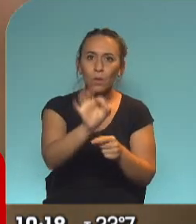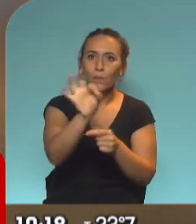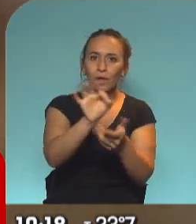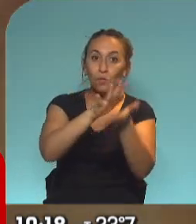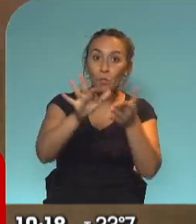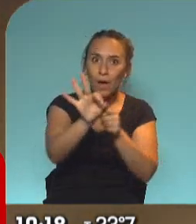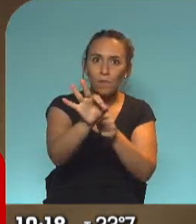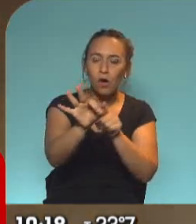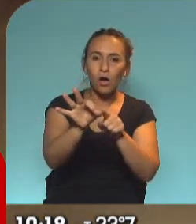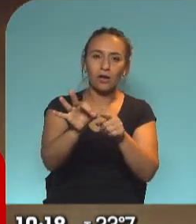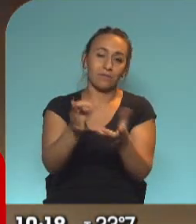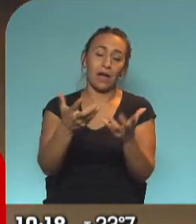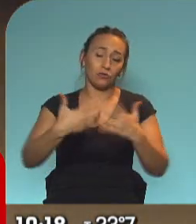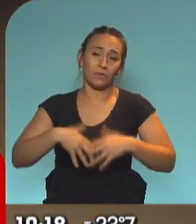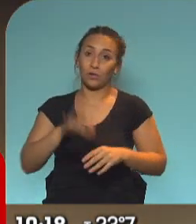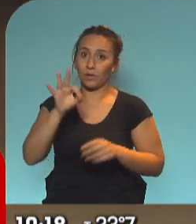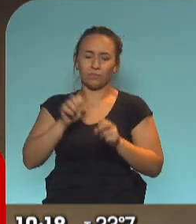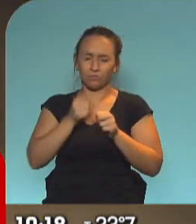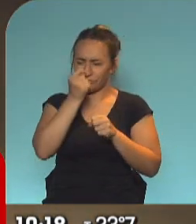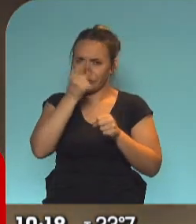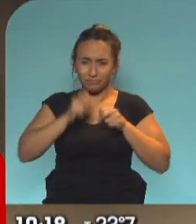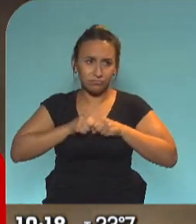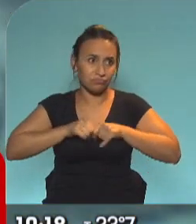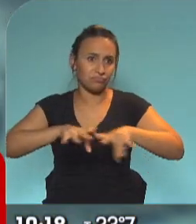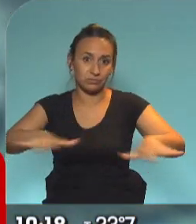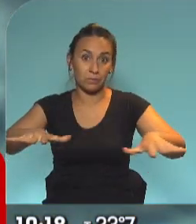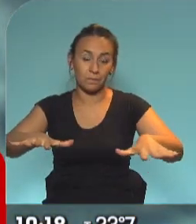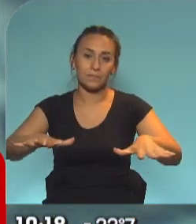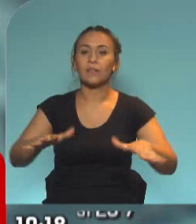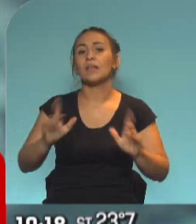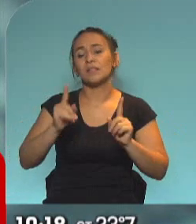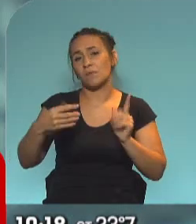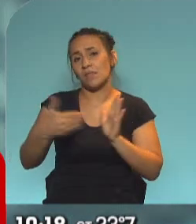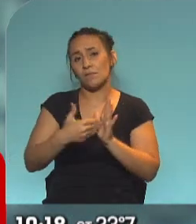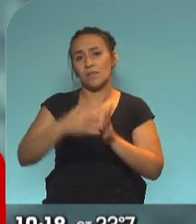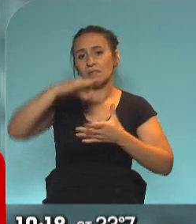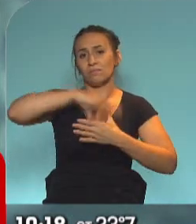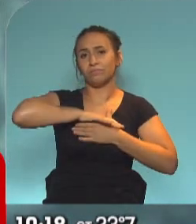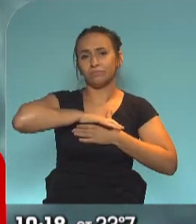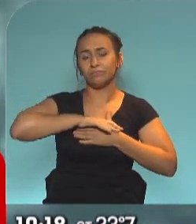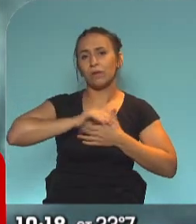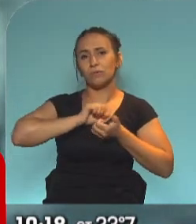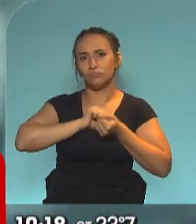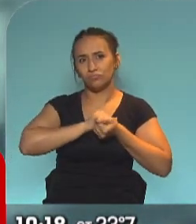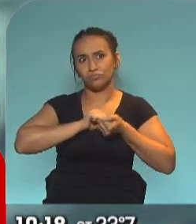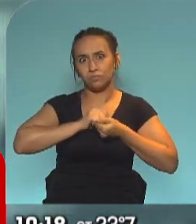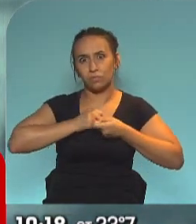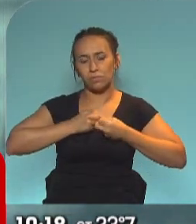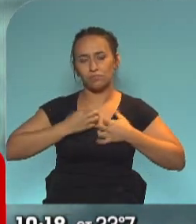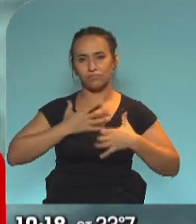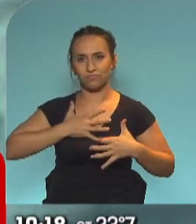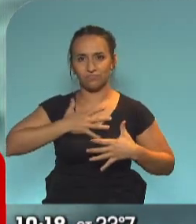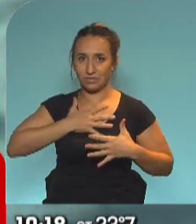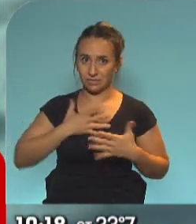esa cepa. Doctor, independientemente de que pueden tener distinto periodo de incubación o pueden llegar a tener una menor gravedad